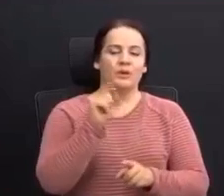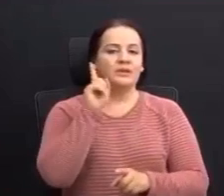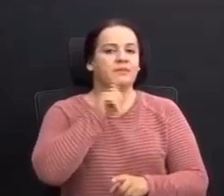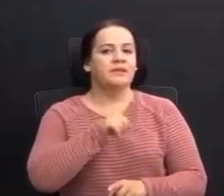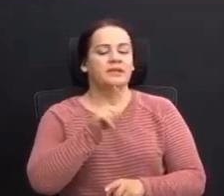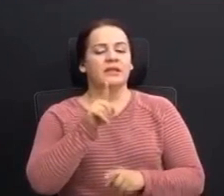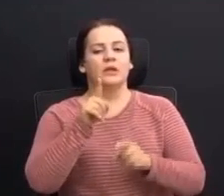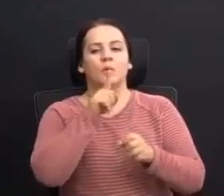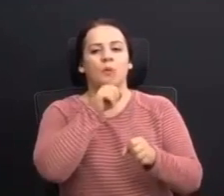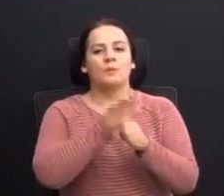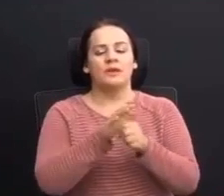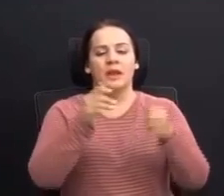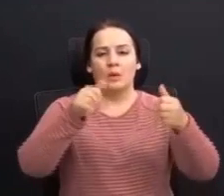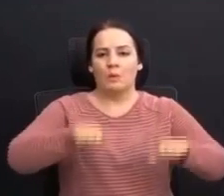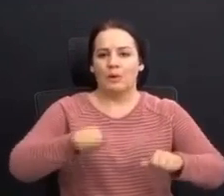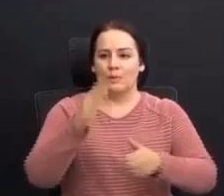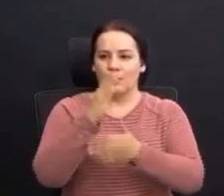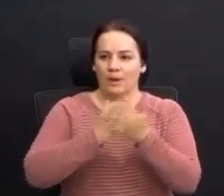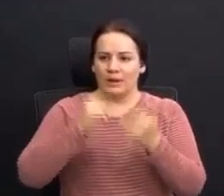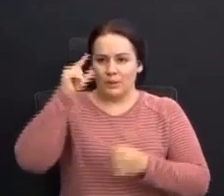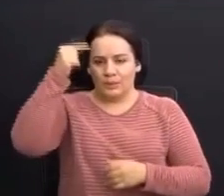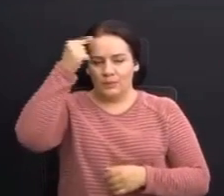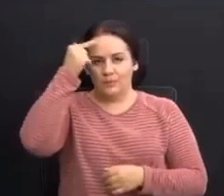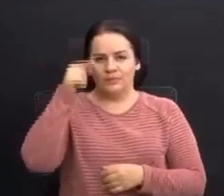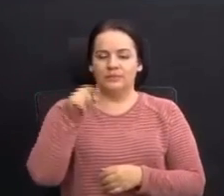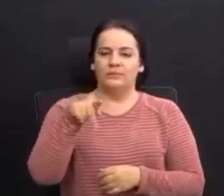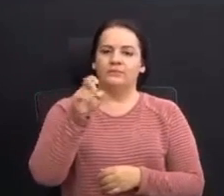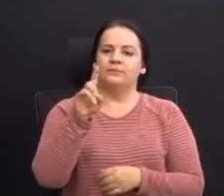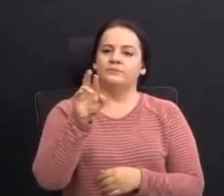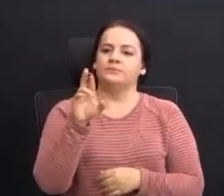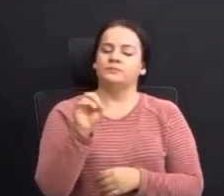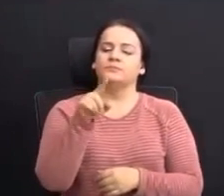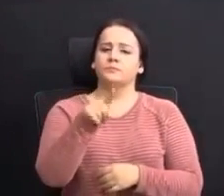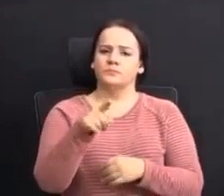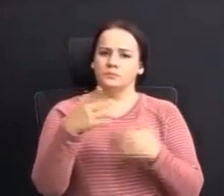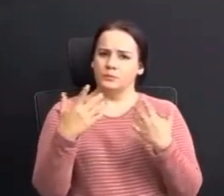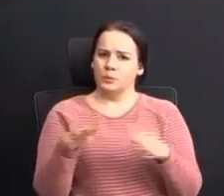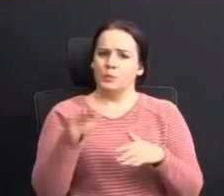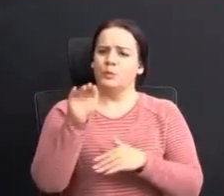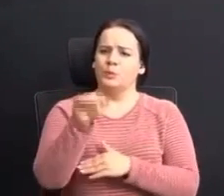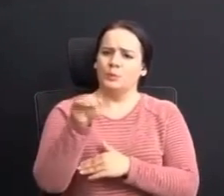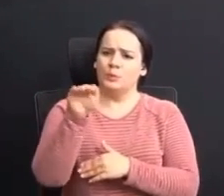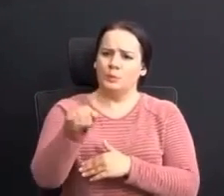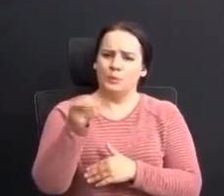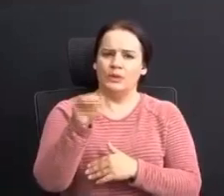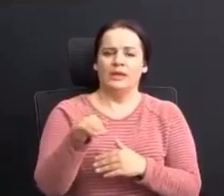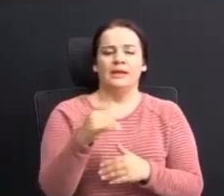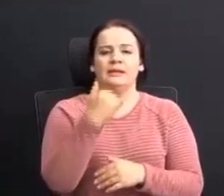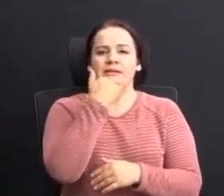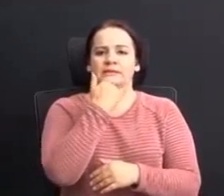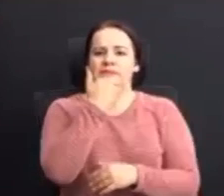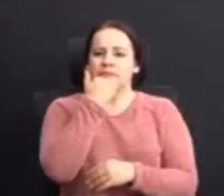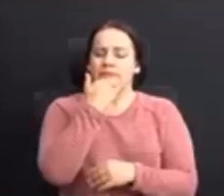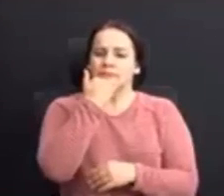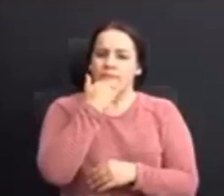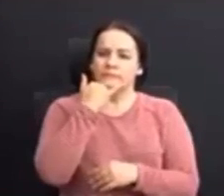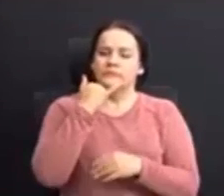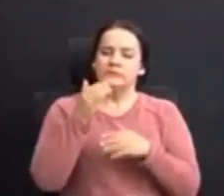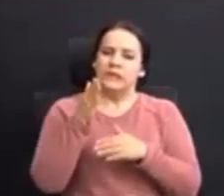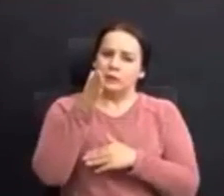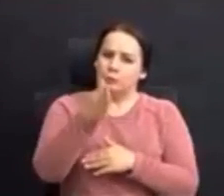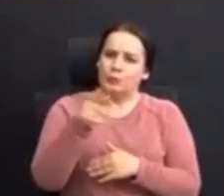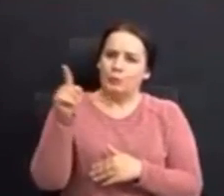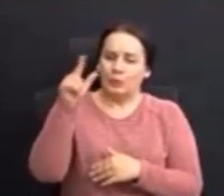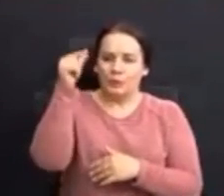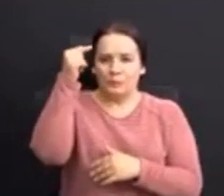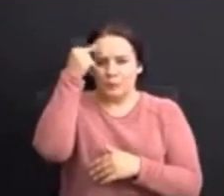parte del Poder Ejecutivo. Don Pedro, usted ha sido muy vehemente en llamar y en señalar las faltas de rumbo del gobierno en el tema de reactivación económica.